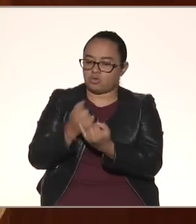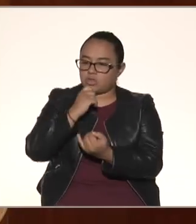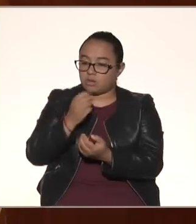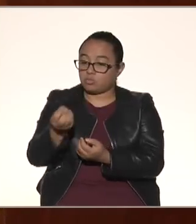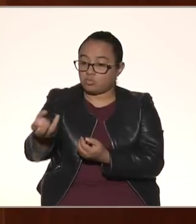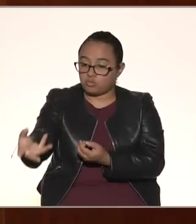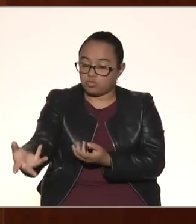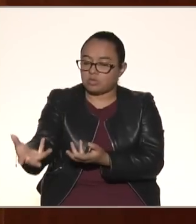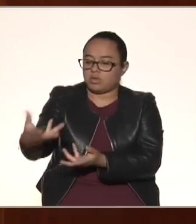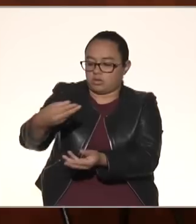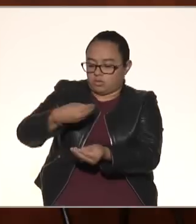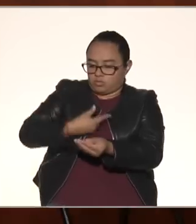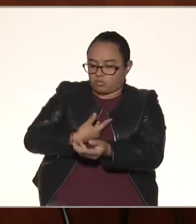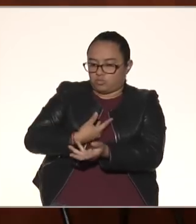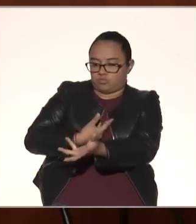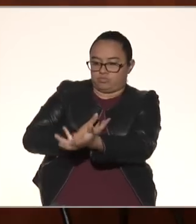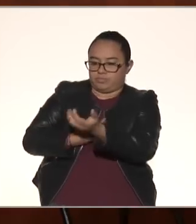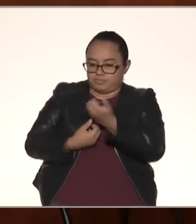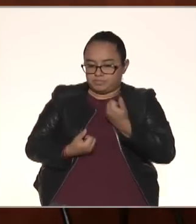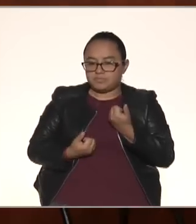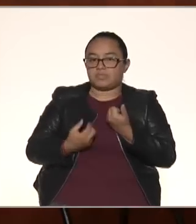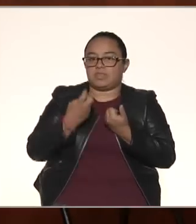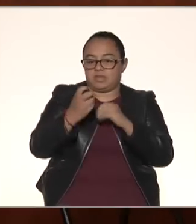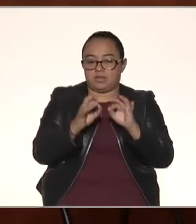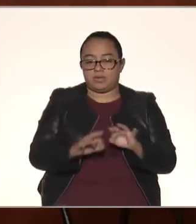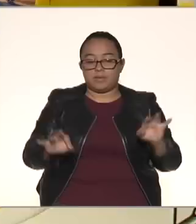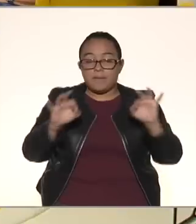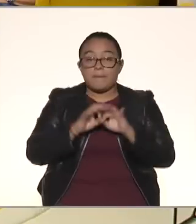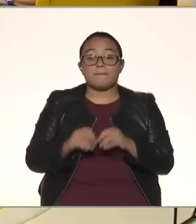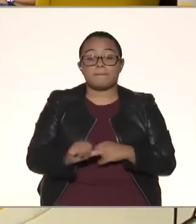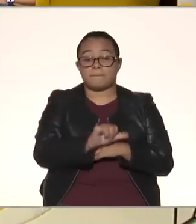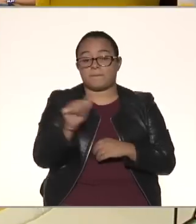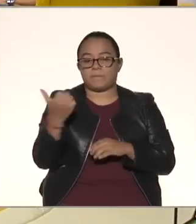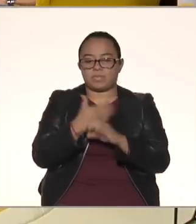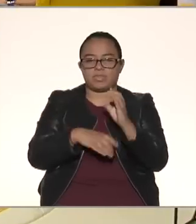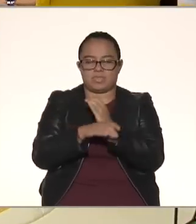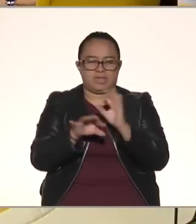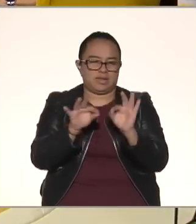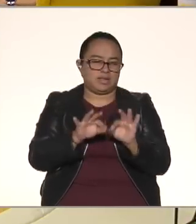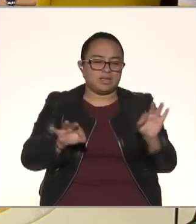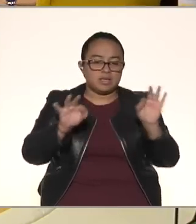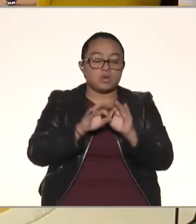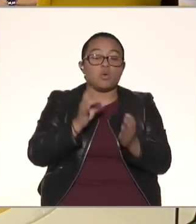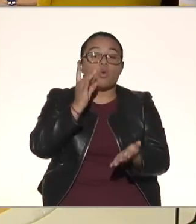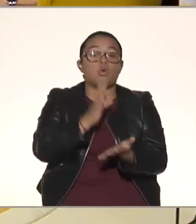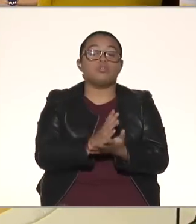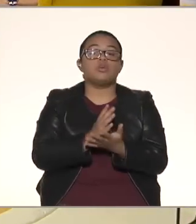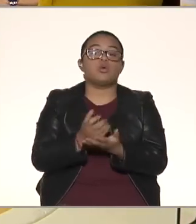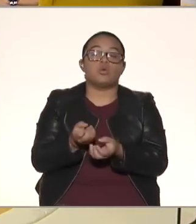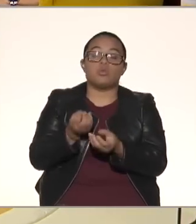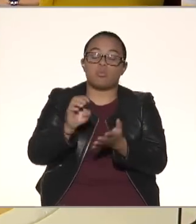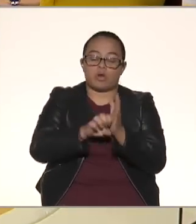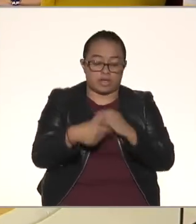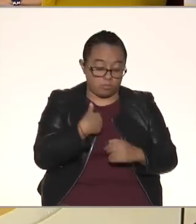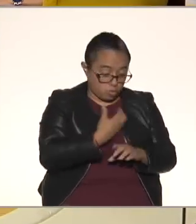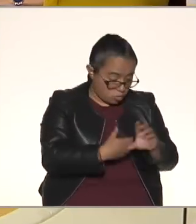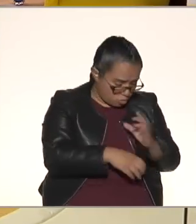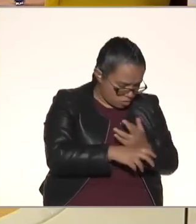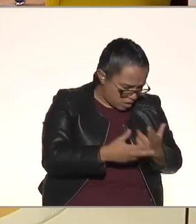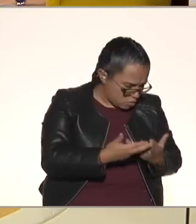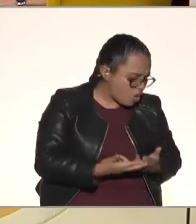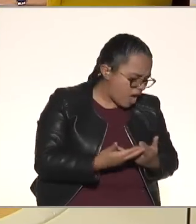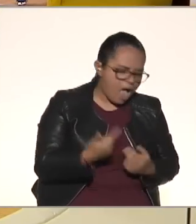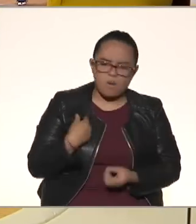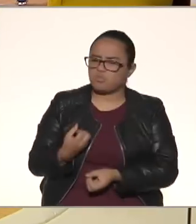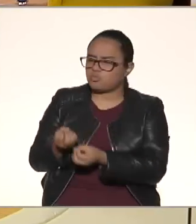puede haber uno sin lo otro. Creo que aquí hay una parte importante también es que no se trata de dar como lo que sobra, o sea,